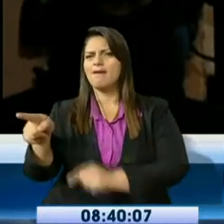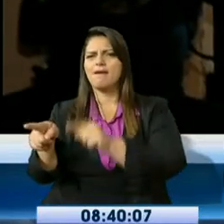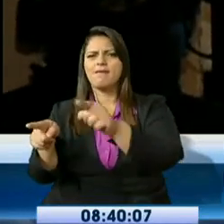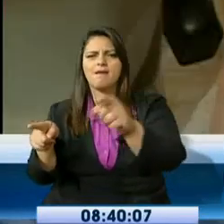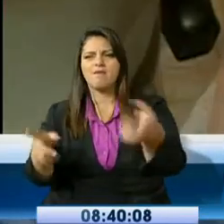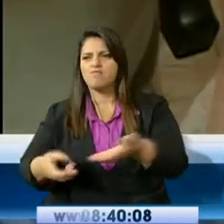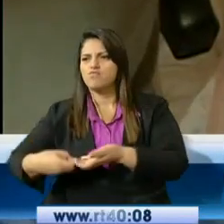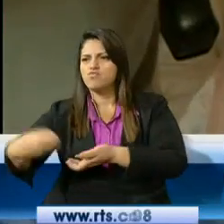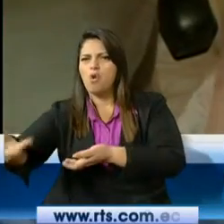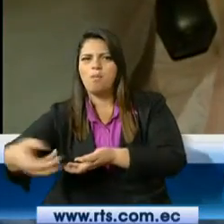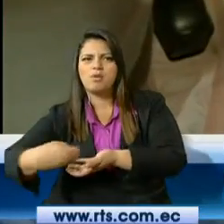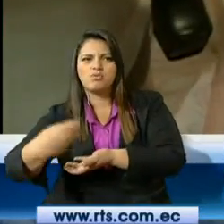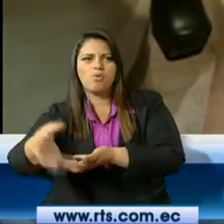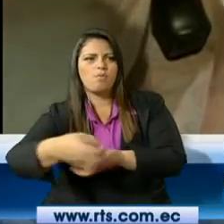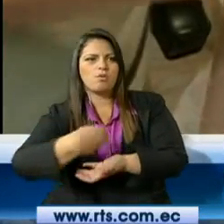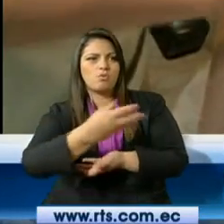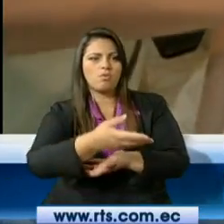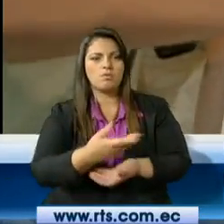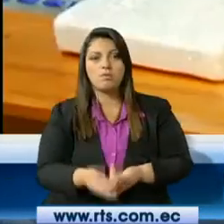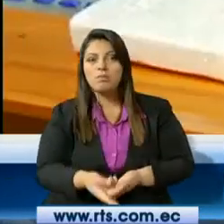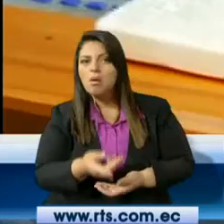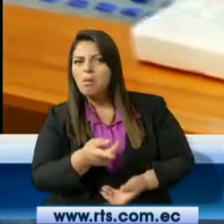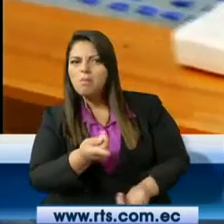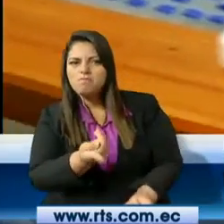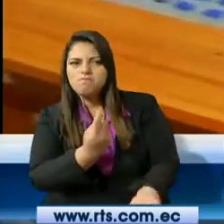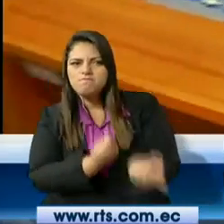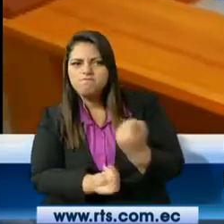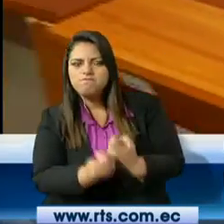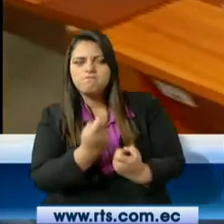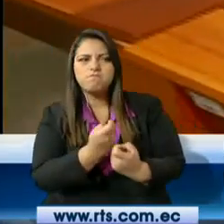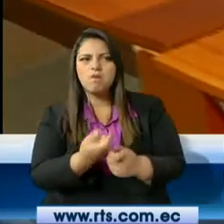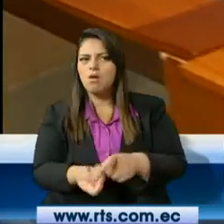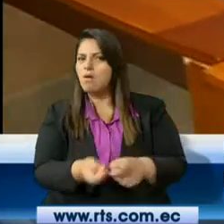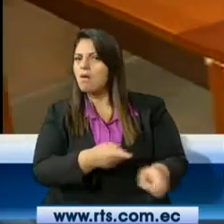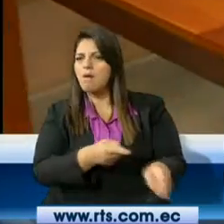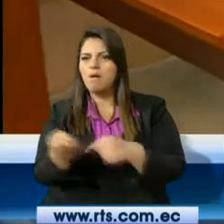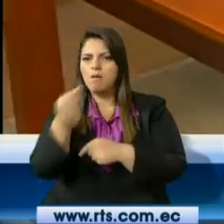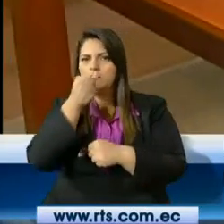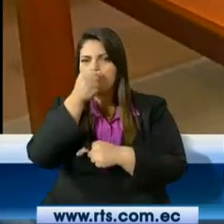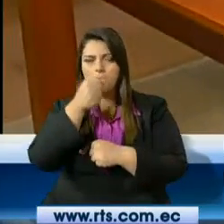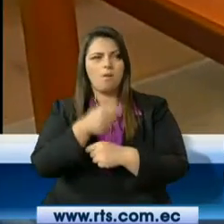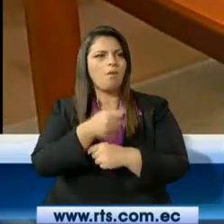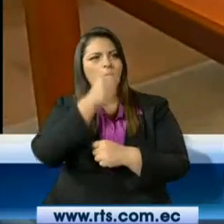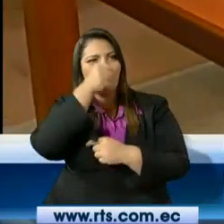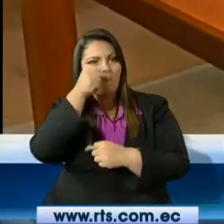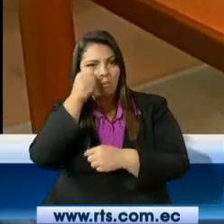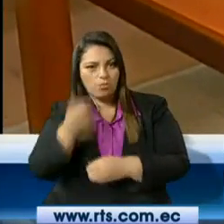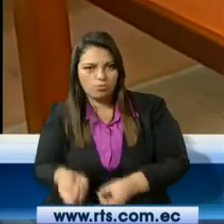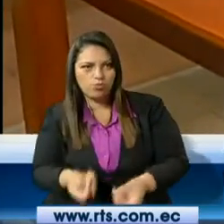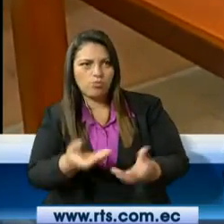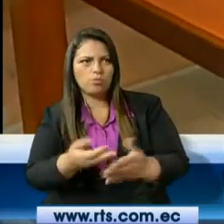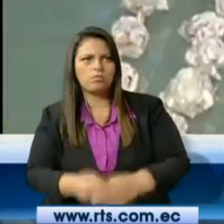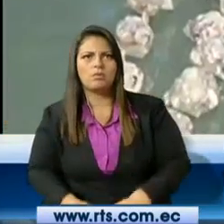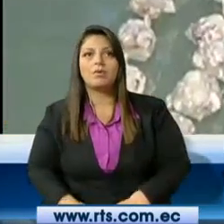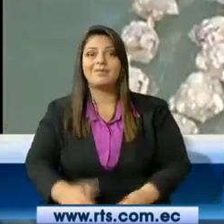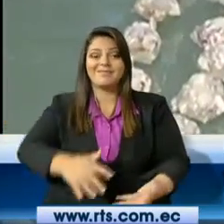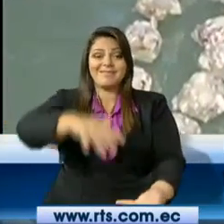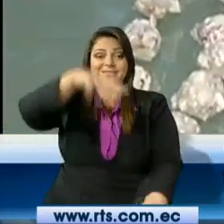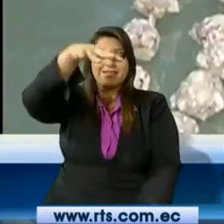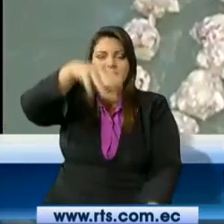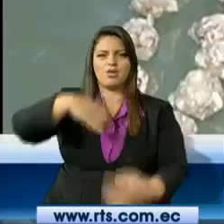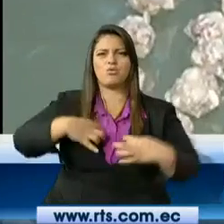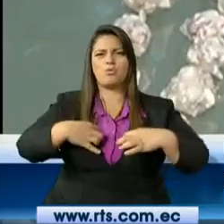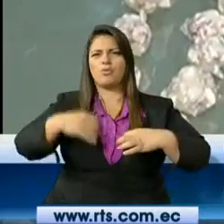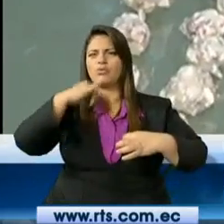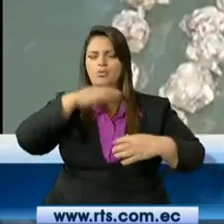mejor intentaban reclutar a nuevos consumidores. La sustancia fue encontrada al interior de un cesto para la ropa sucia, el mismo